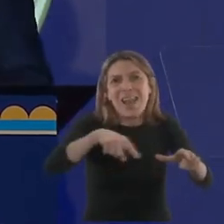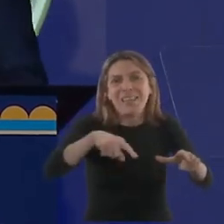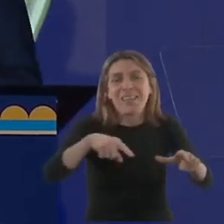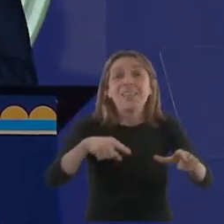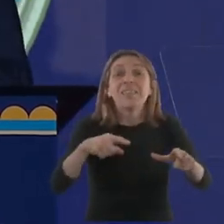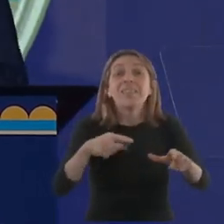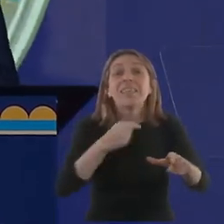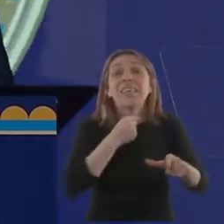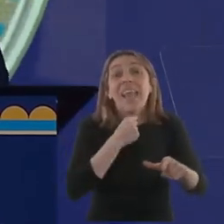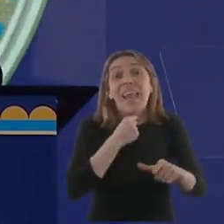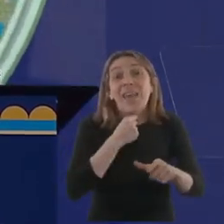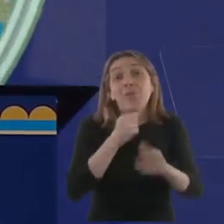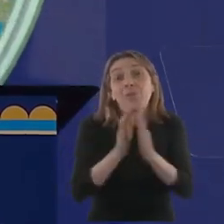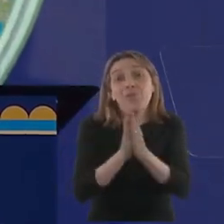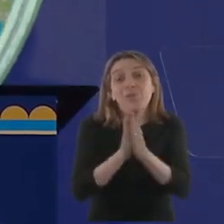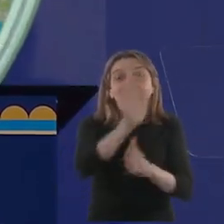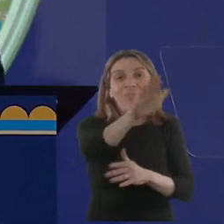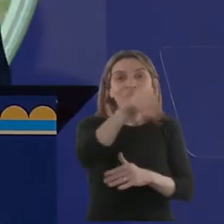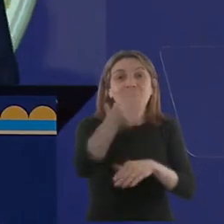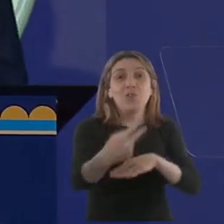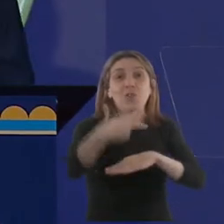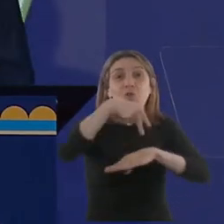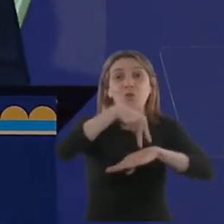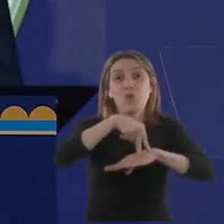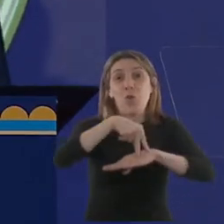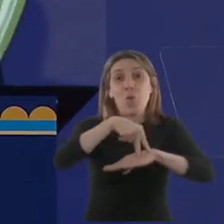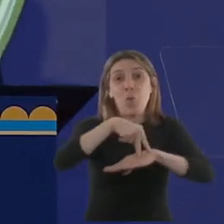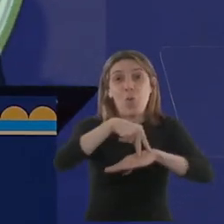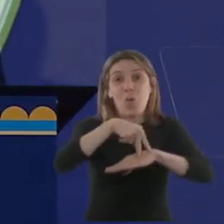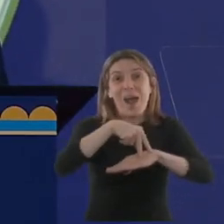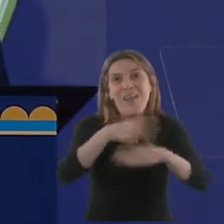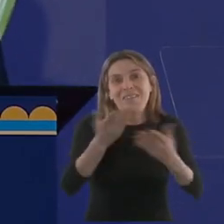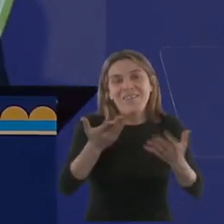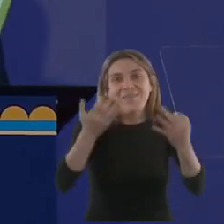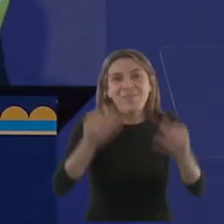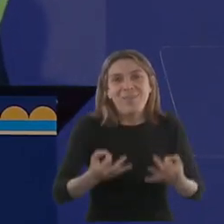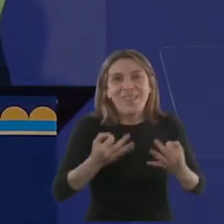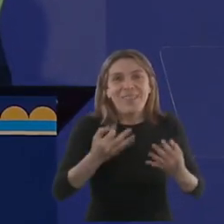suba al escenario a recibir